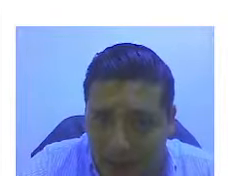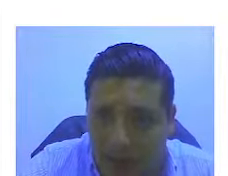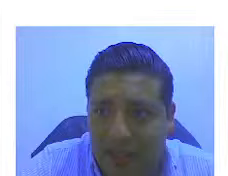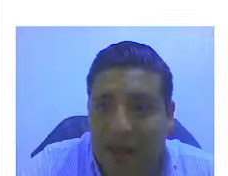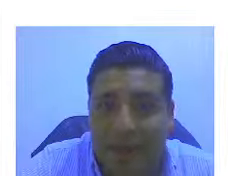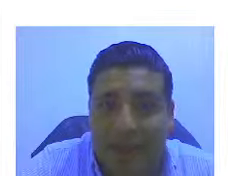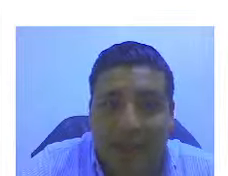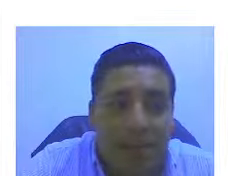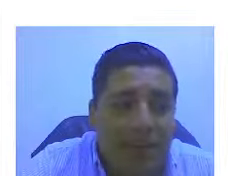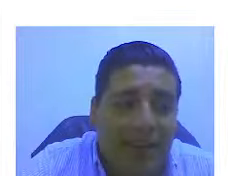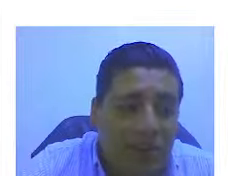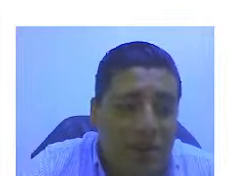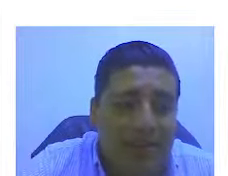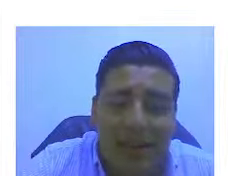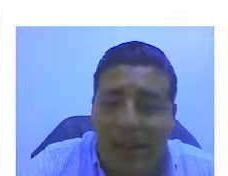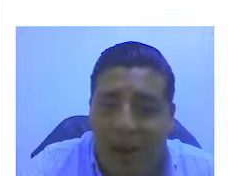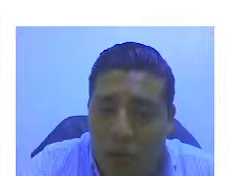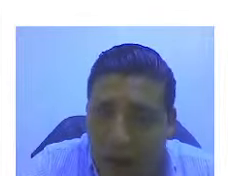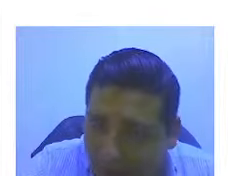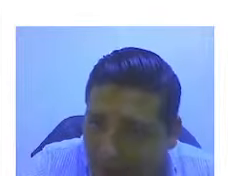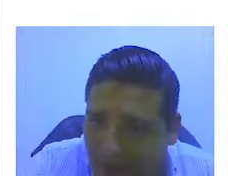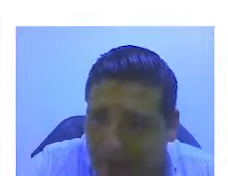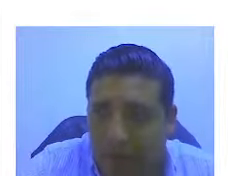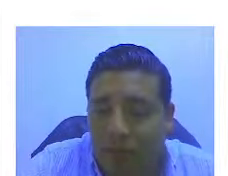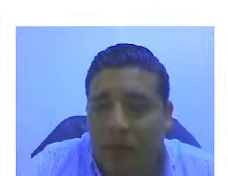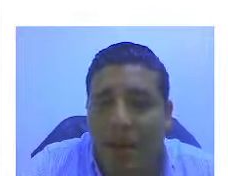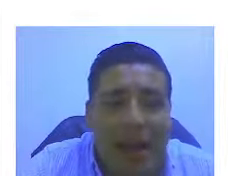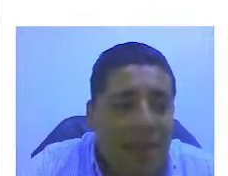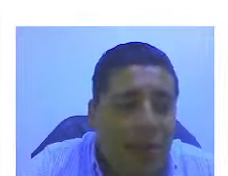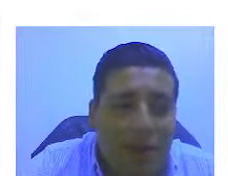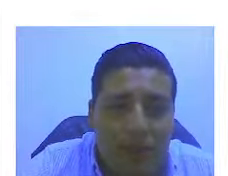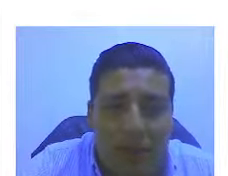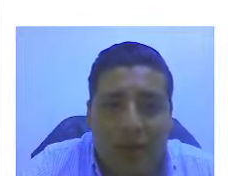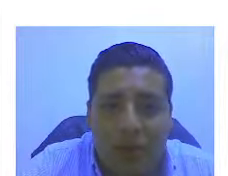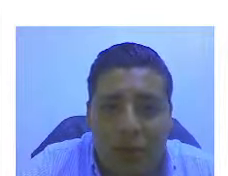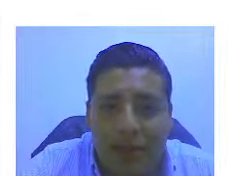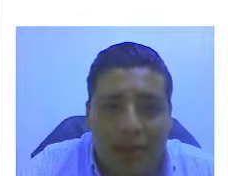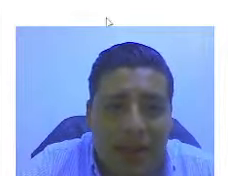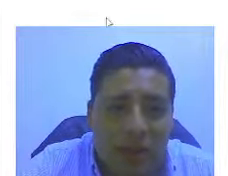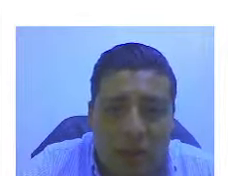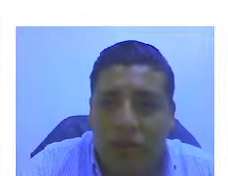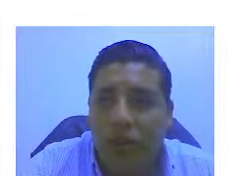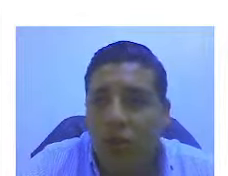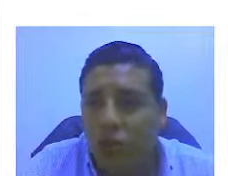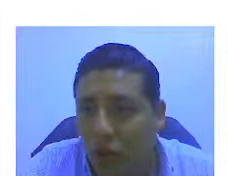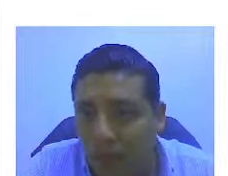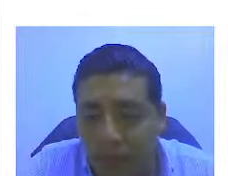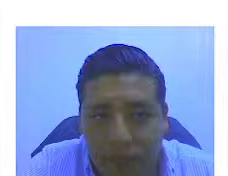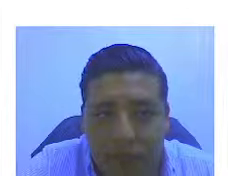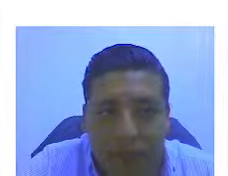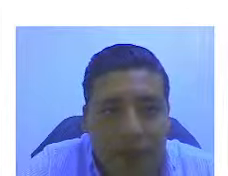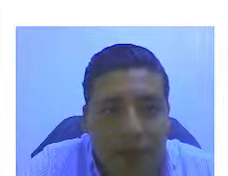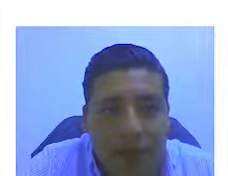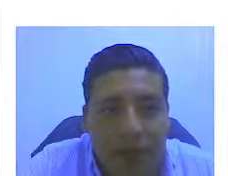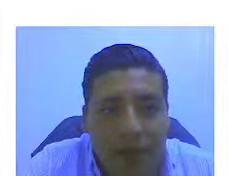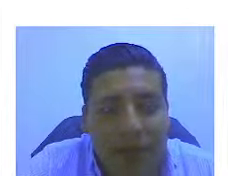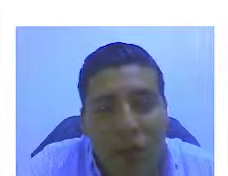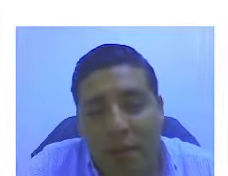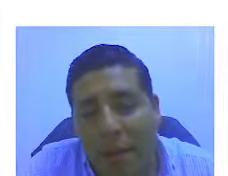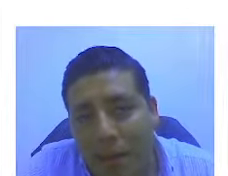mexicanos a través de acciones leguy para violentar nuestra Constitución